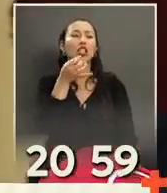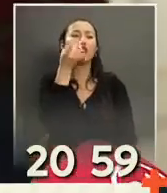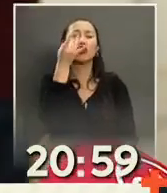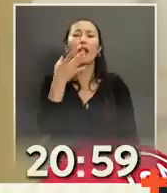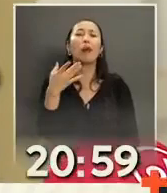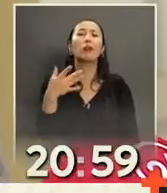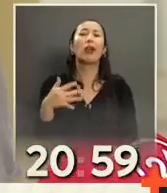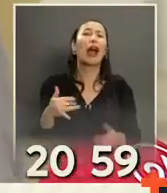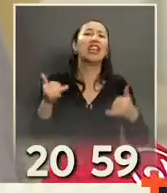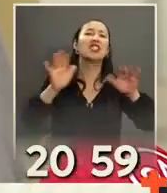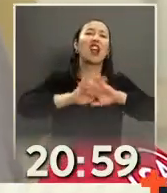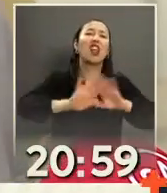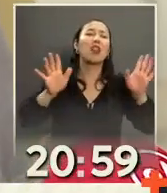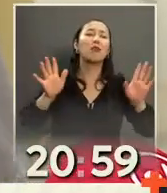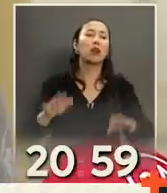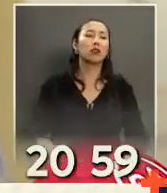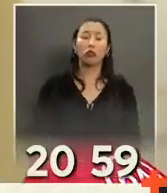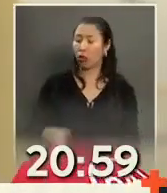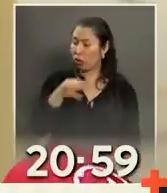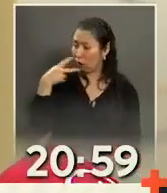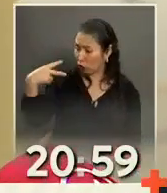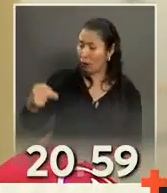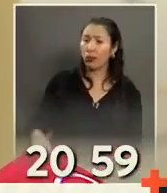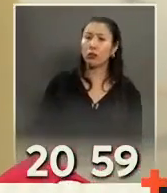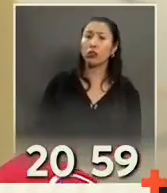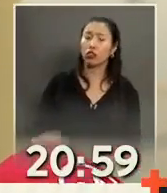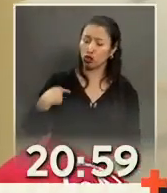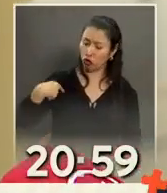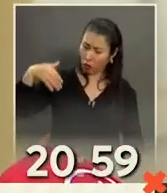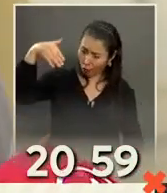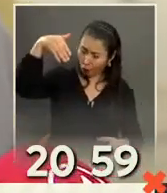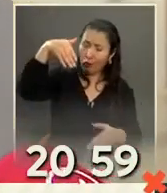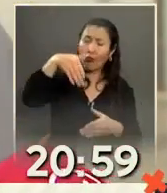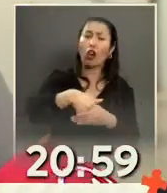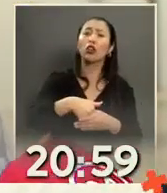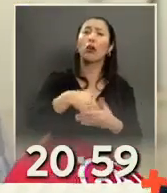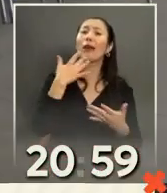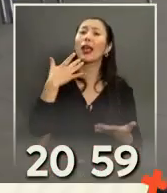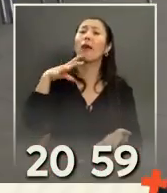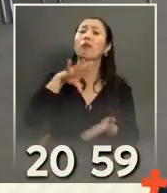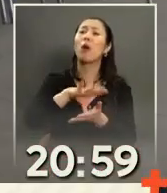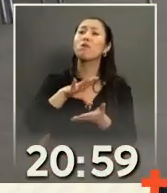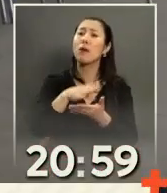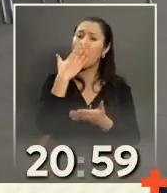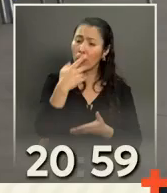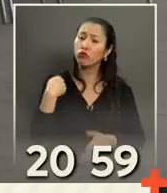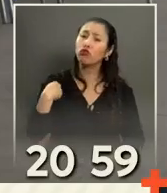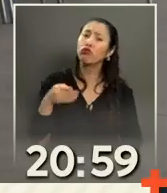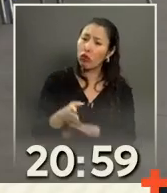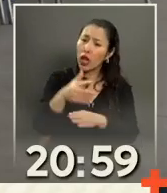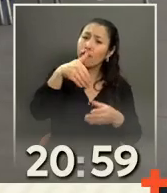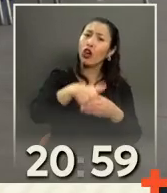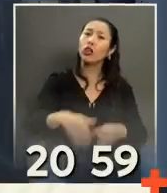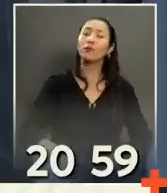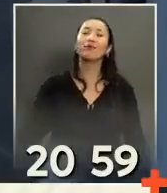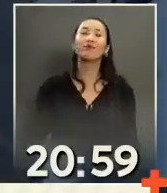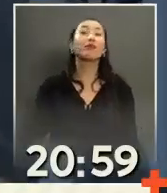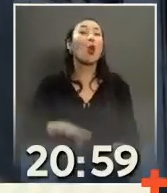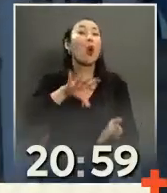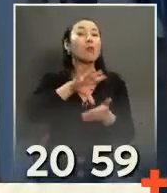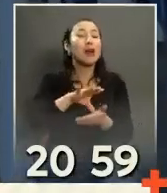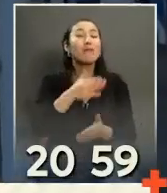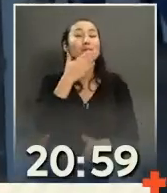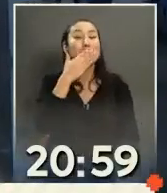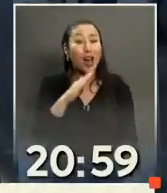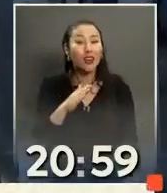qué le responde? ¿Ah, que no, pues yo vengo a votar por un país mejor, pues. Un país mejor con el que muchos de los